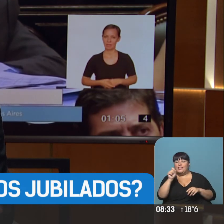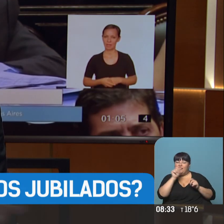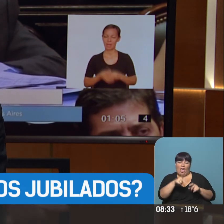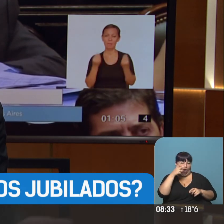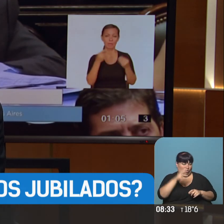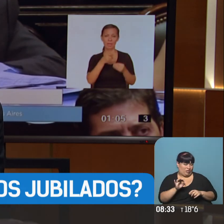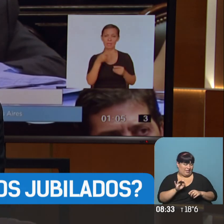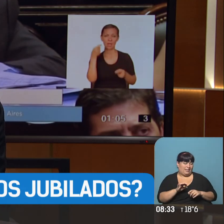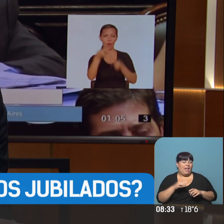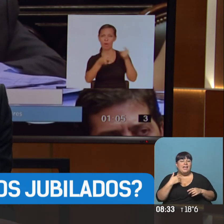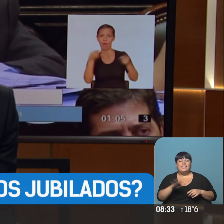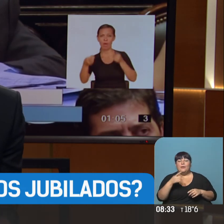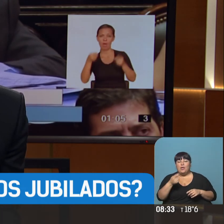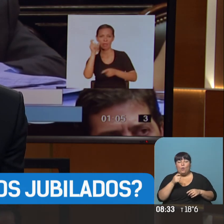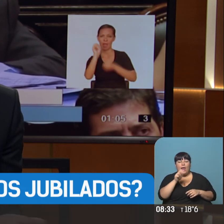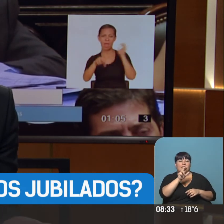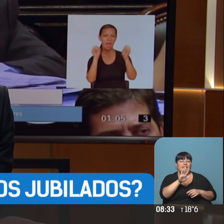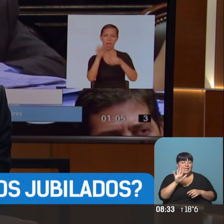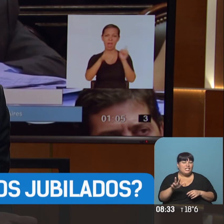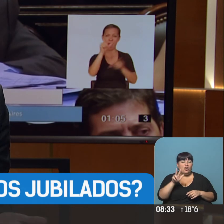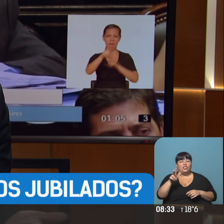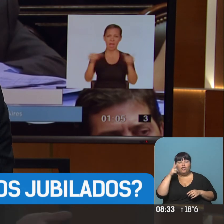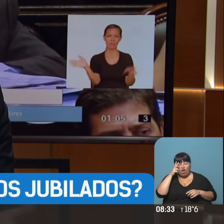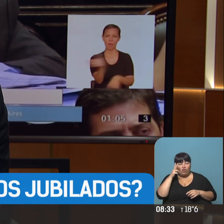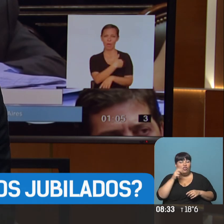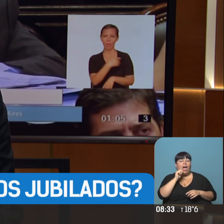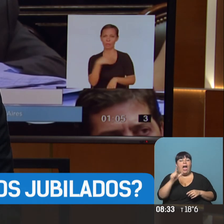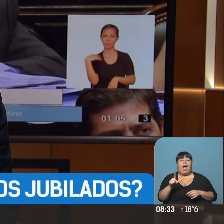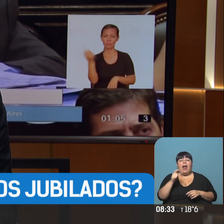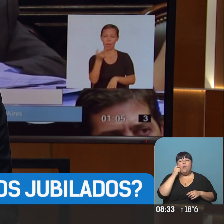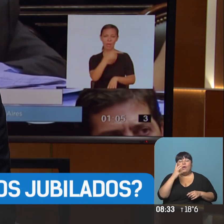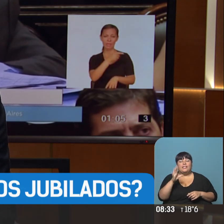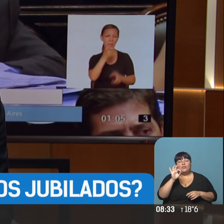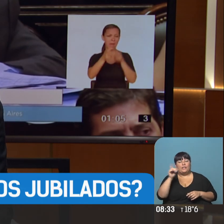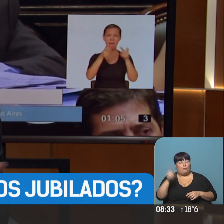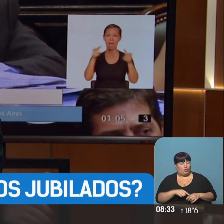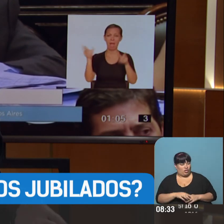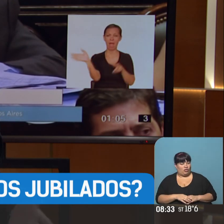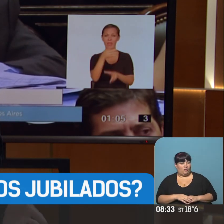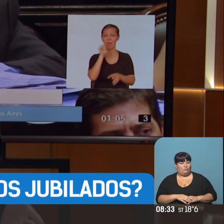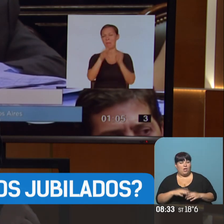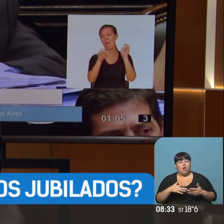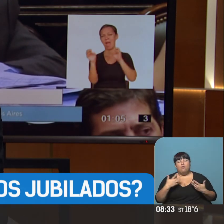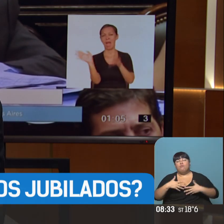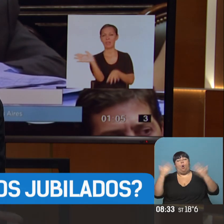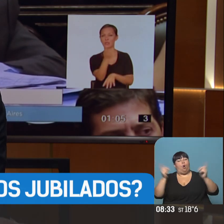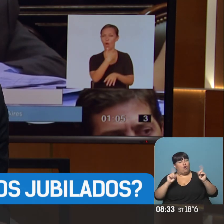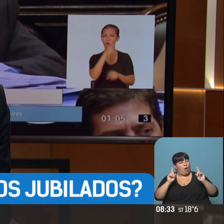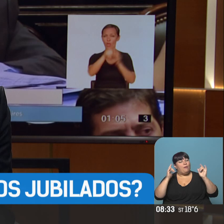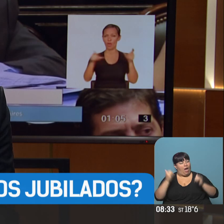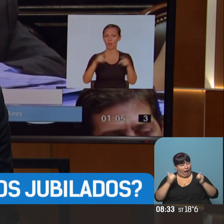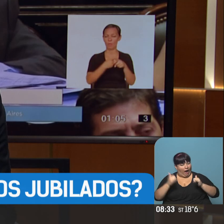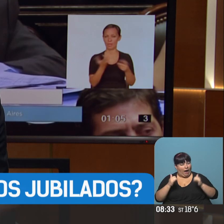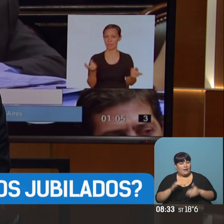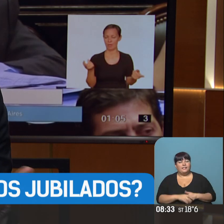80, vas a estar jubilándote entre un 35, 38 a 45, 50%. No son muchos casos, pero